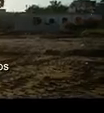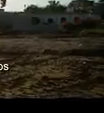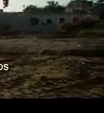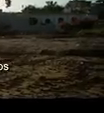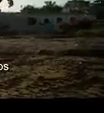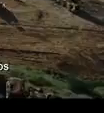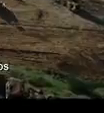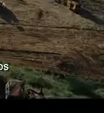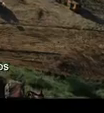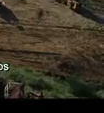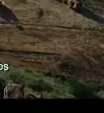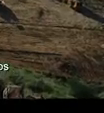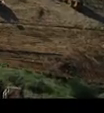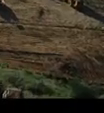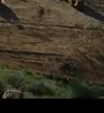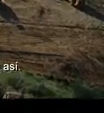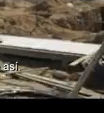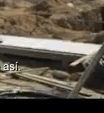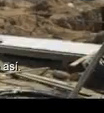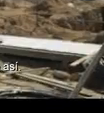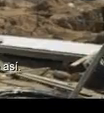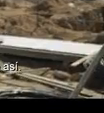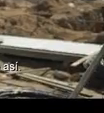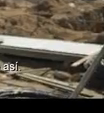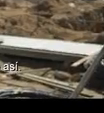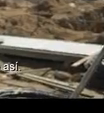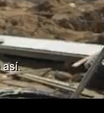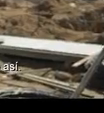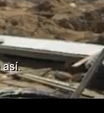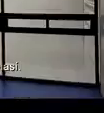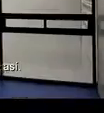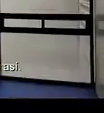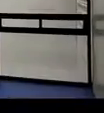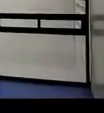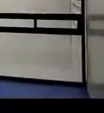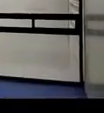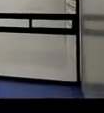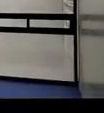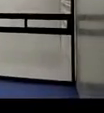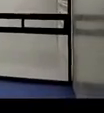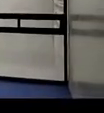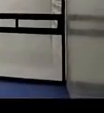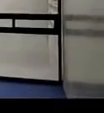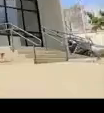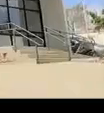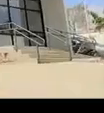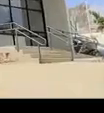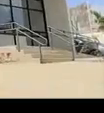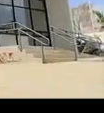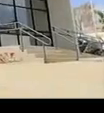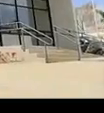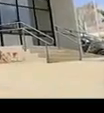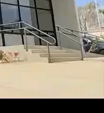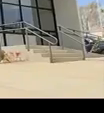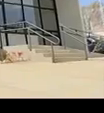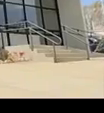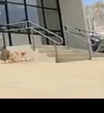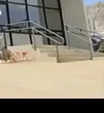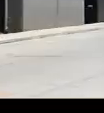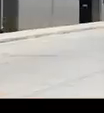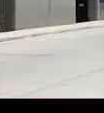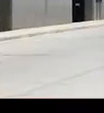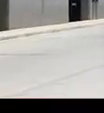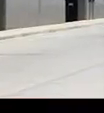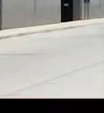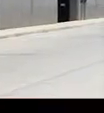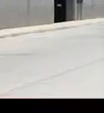Pues la verdad, en 30 años que tengo en Los Cabos, es la primera vez que veo que están trabajando así. Se va a hacer una guardería con